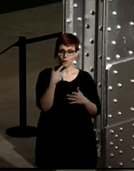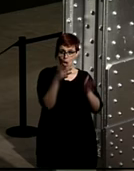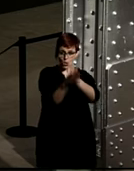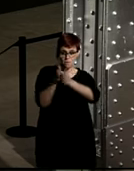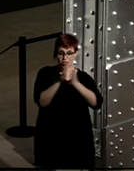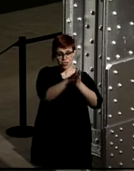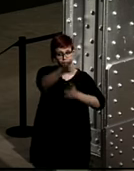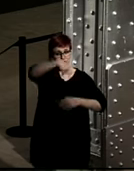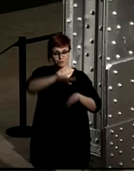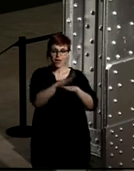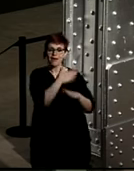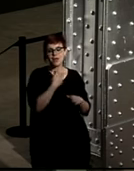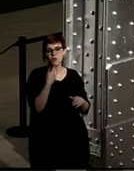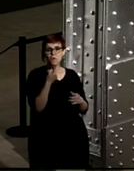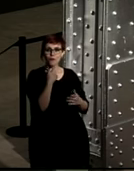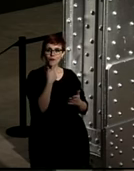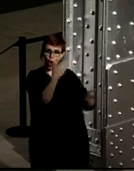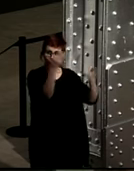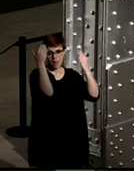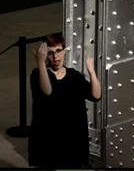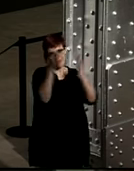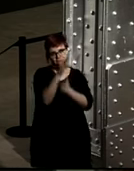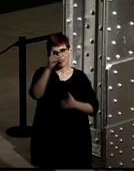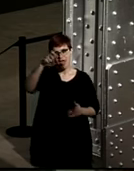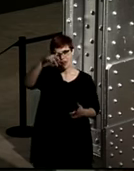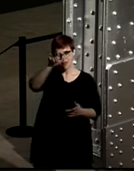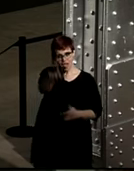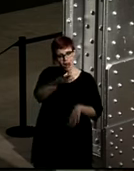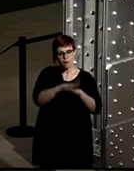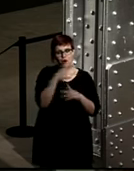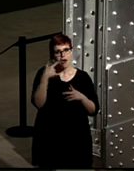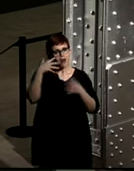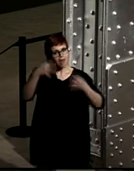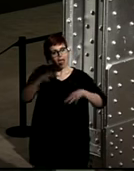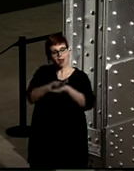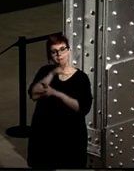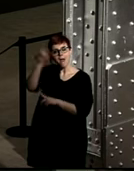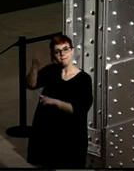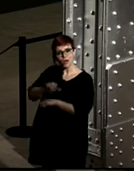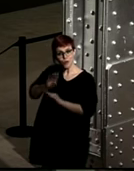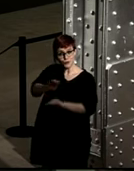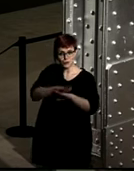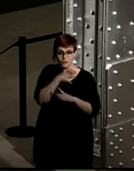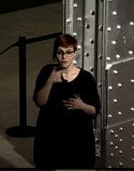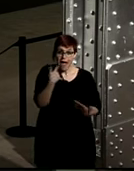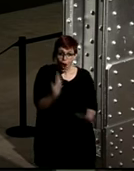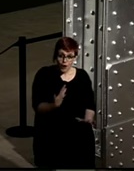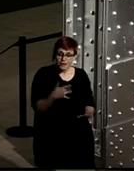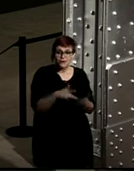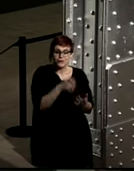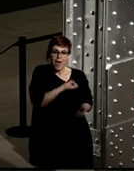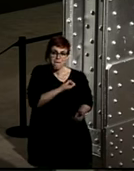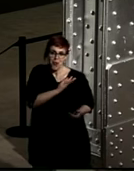compañeros, y todos nosotros hemos querido alargar el homenaje por lo bien que ha ido en tu película. Y ahora te va a tocar a ti emocionarte